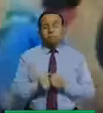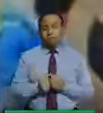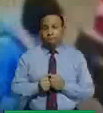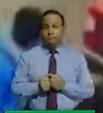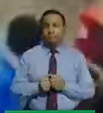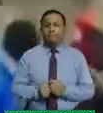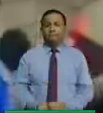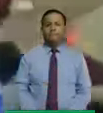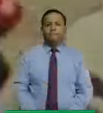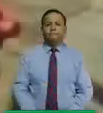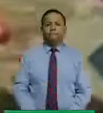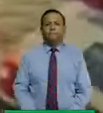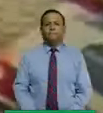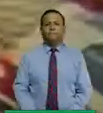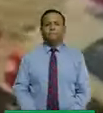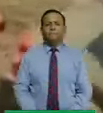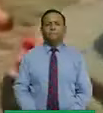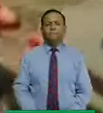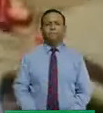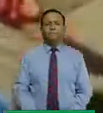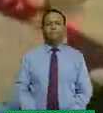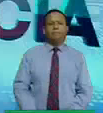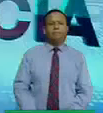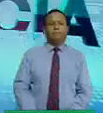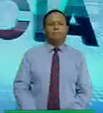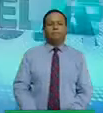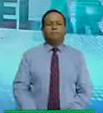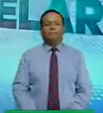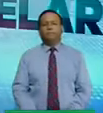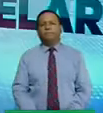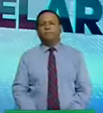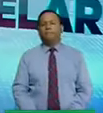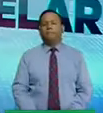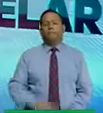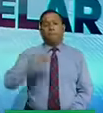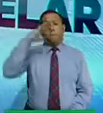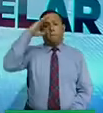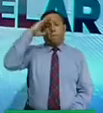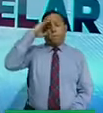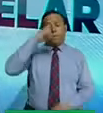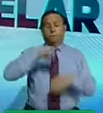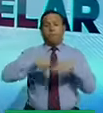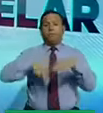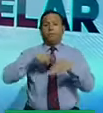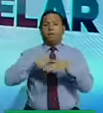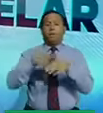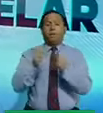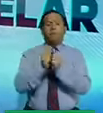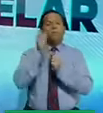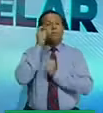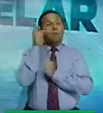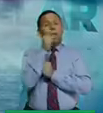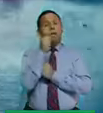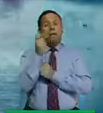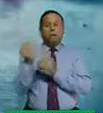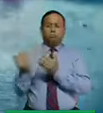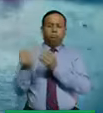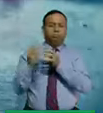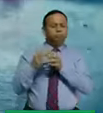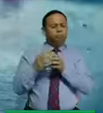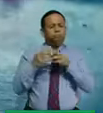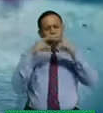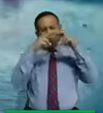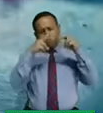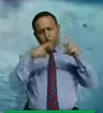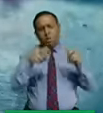En Quito informó Iván Casamen. La Policía Nacional y Fiscalía investigan el asesinato del